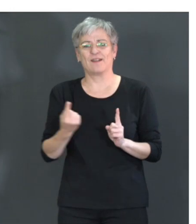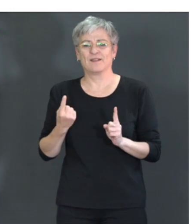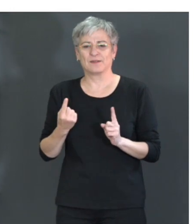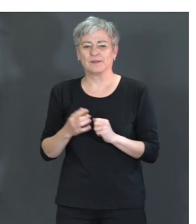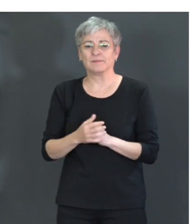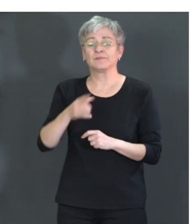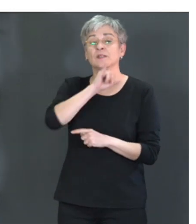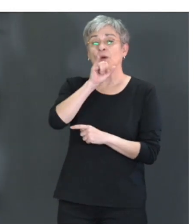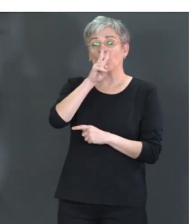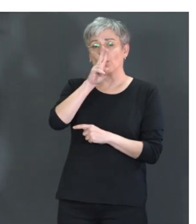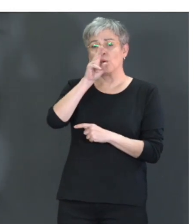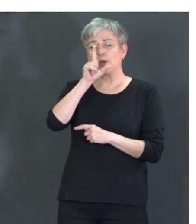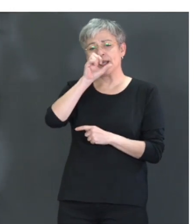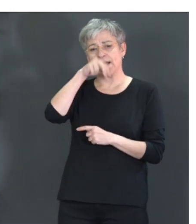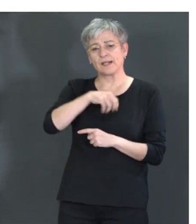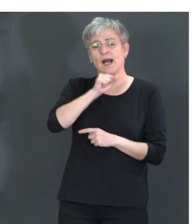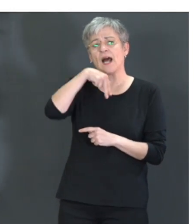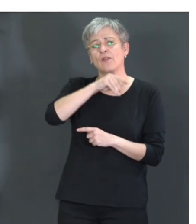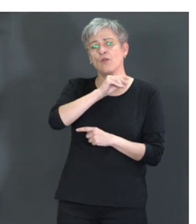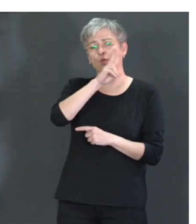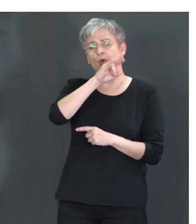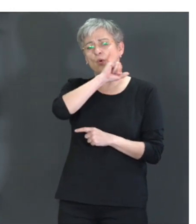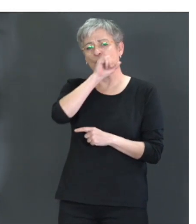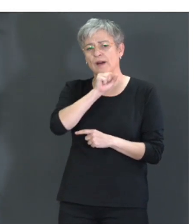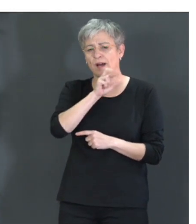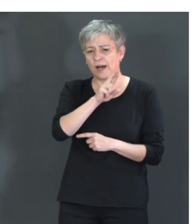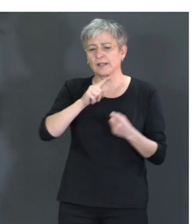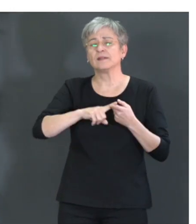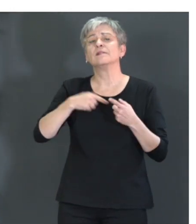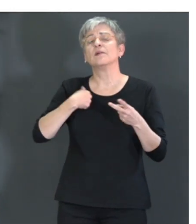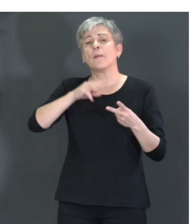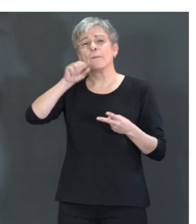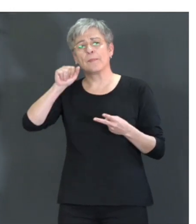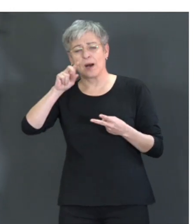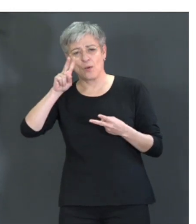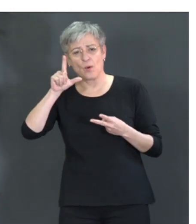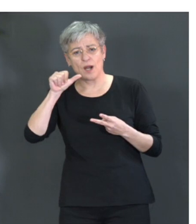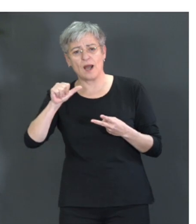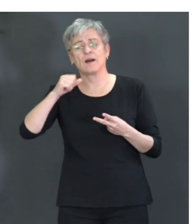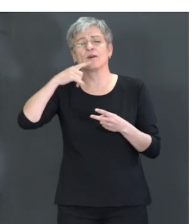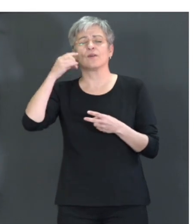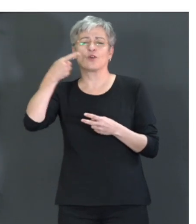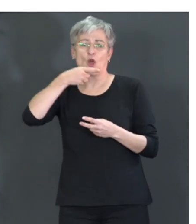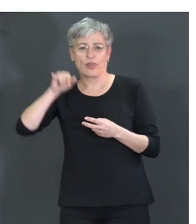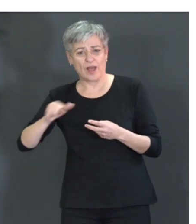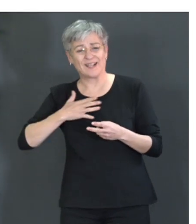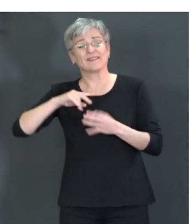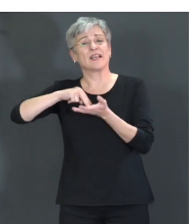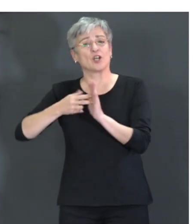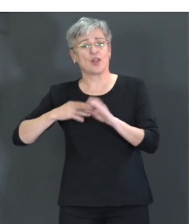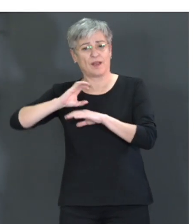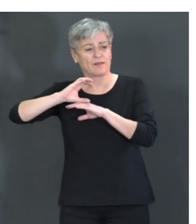nosotros Julián Andújar, director de Texos, Paula González, técnico de CEAFA, y Enrique